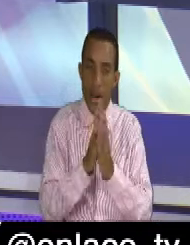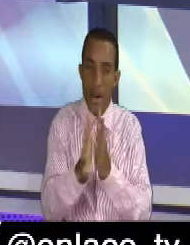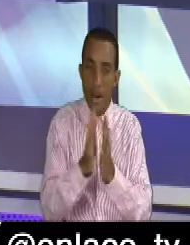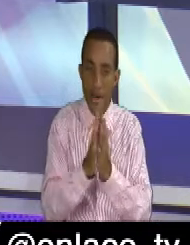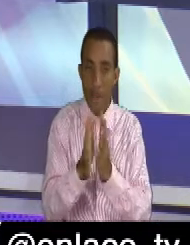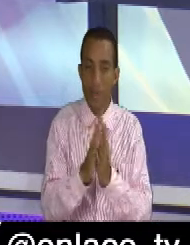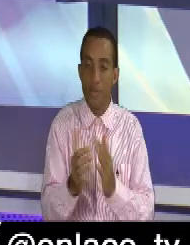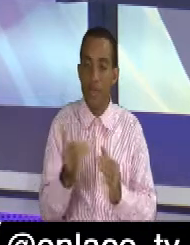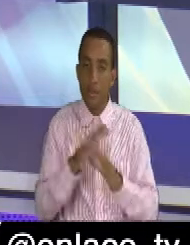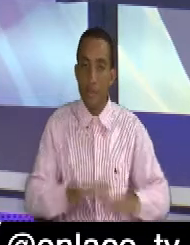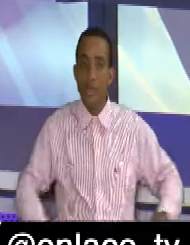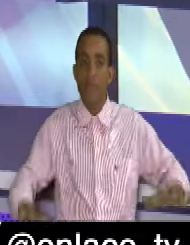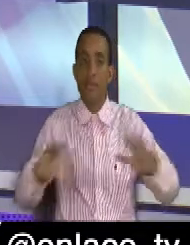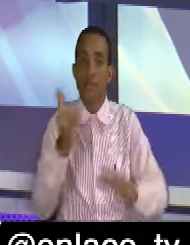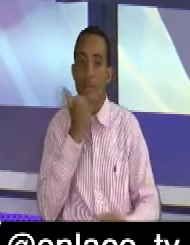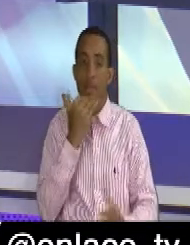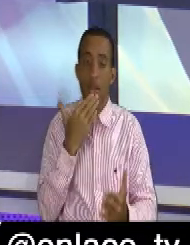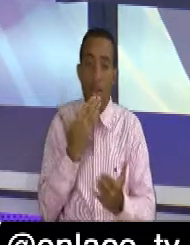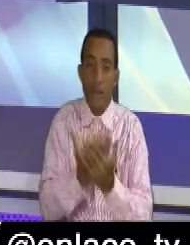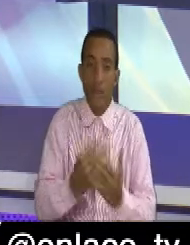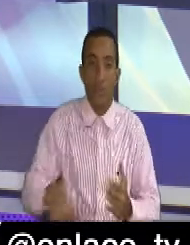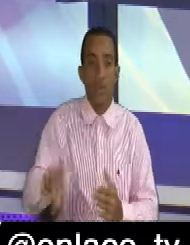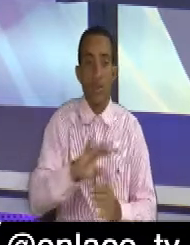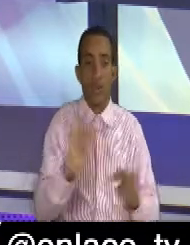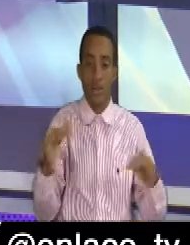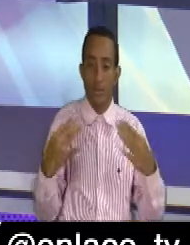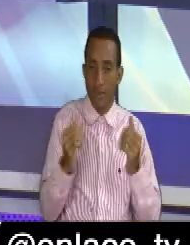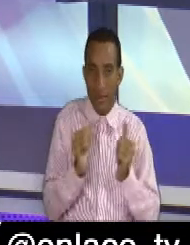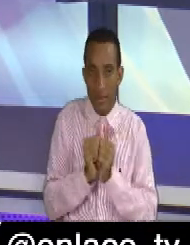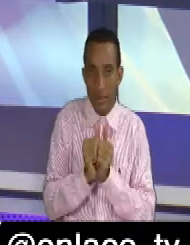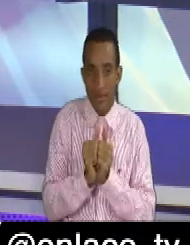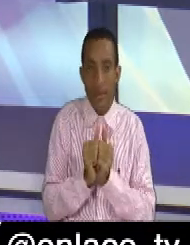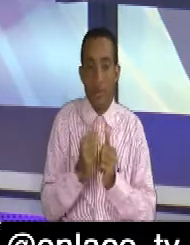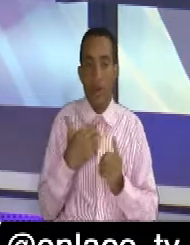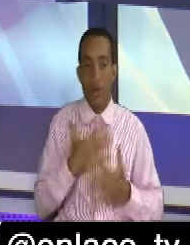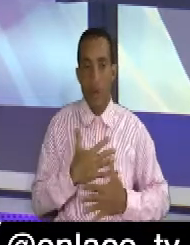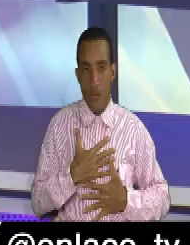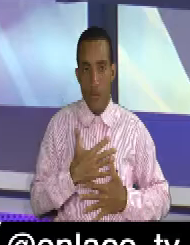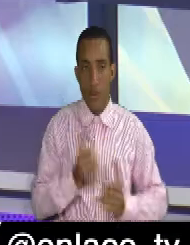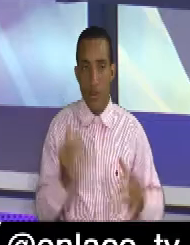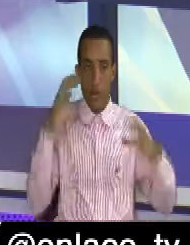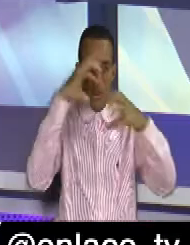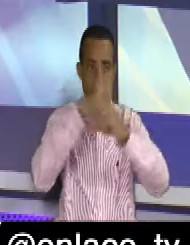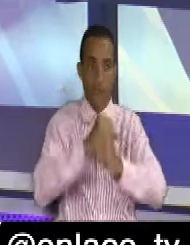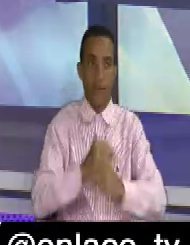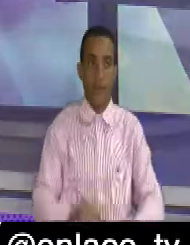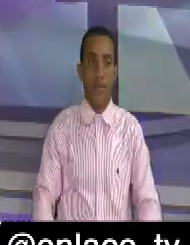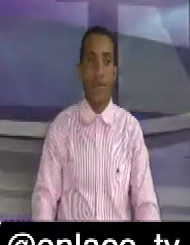nuestra ciudad y región. A ustedes gracias como siempre por la compañía y que tengan todos una feliz noche.